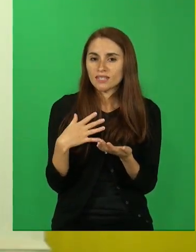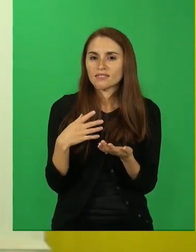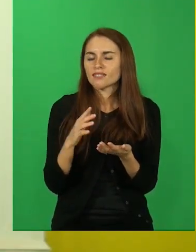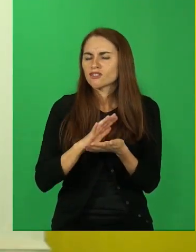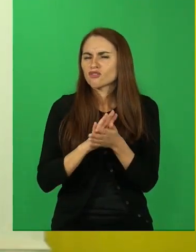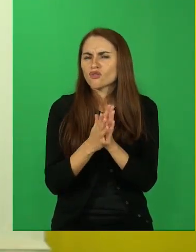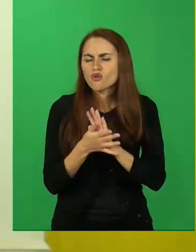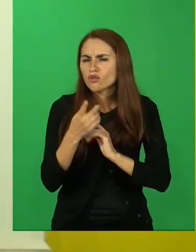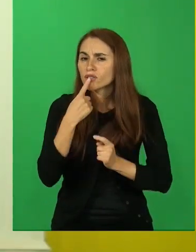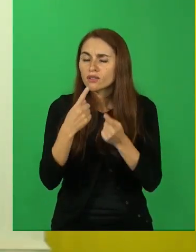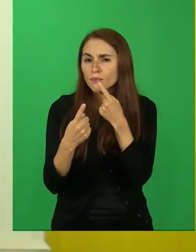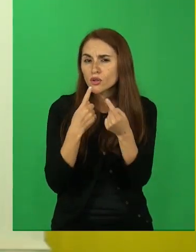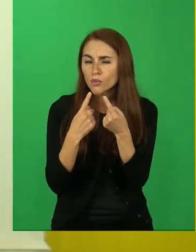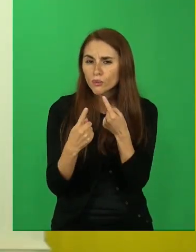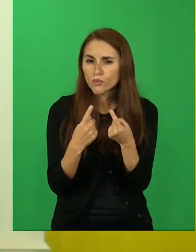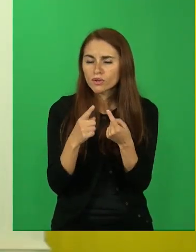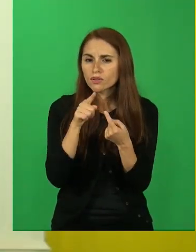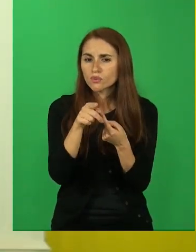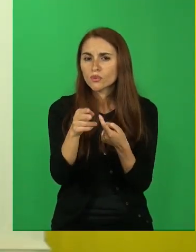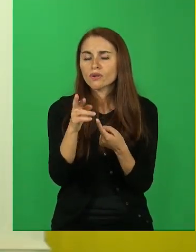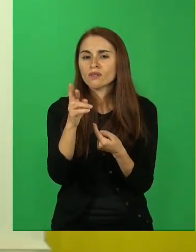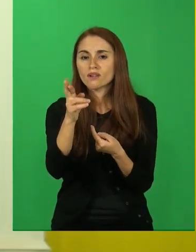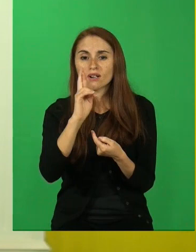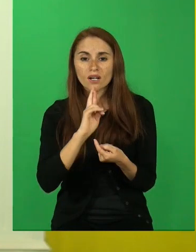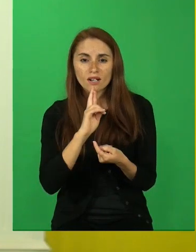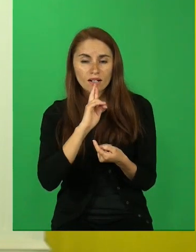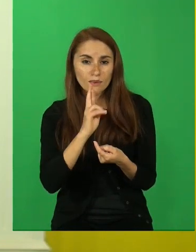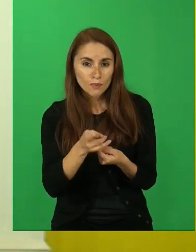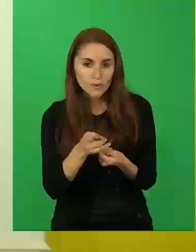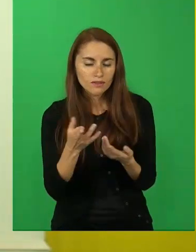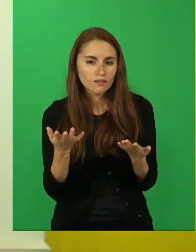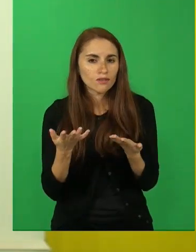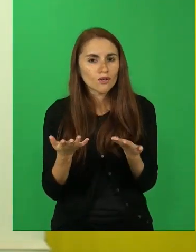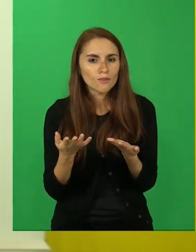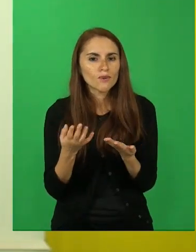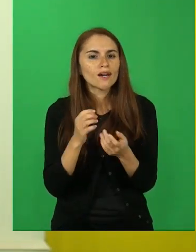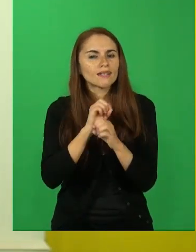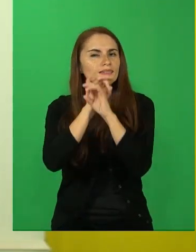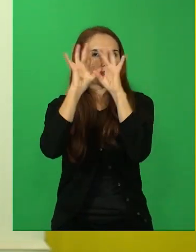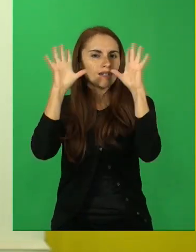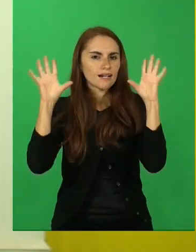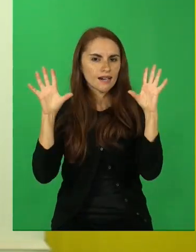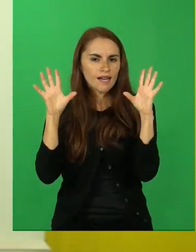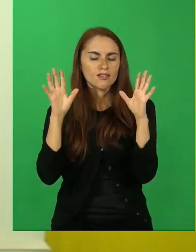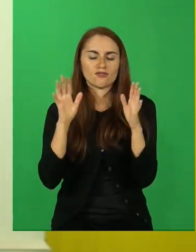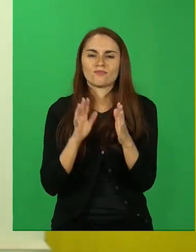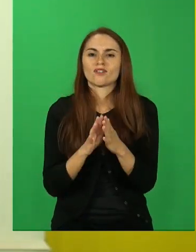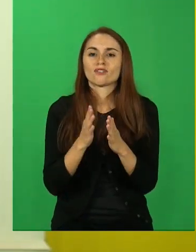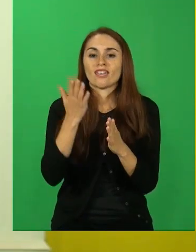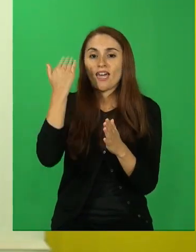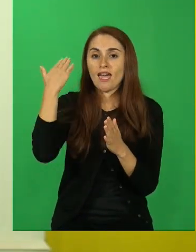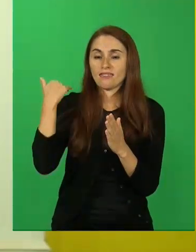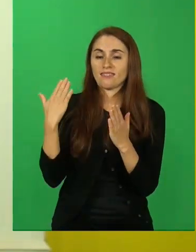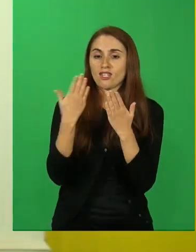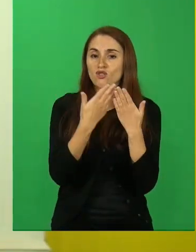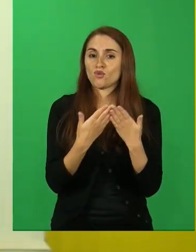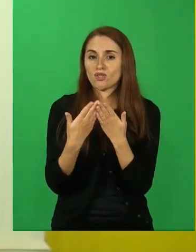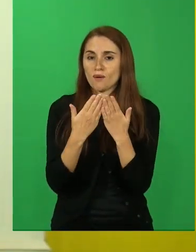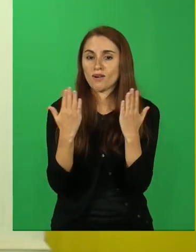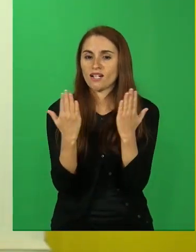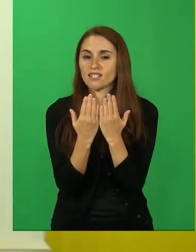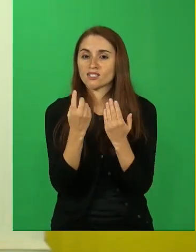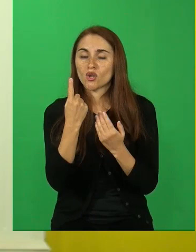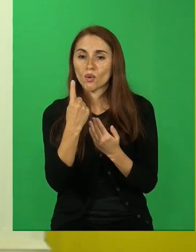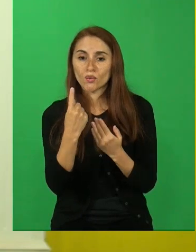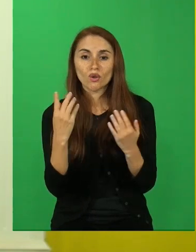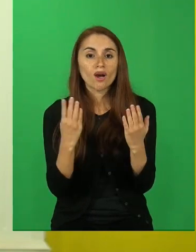puedan estar preguntando tus profesores en la casa, tener claridad con respecto a la clase 1, a la clase 2 y a esta clase